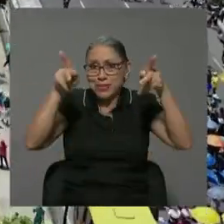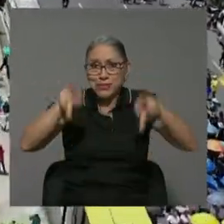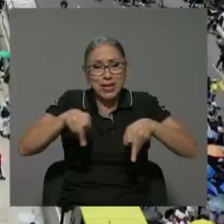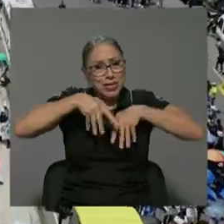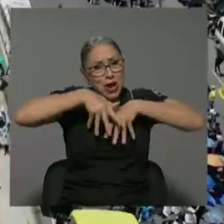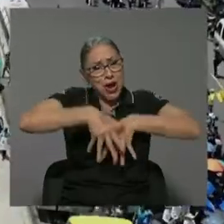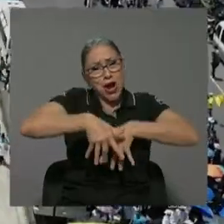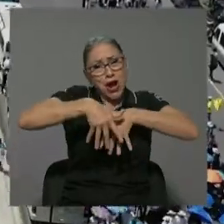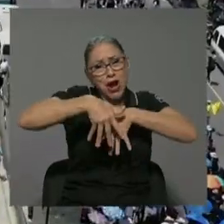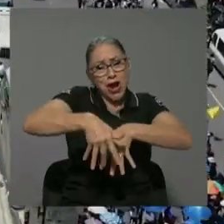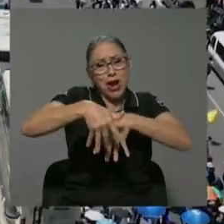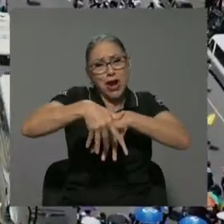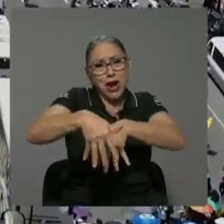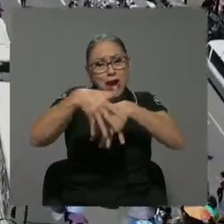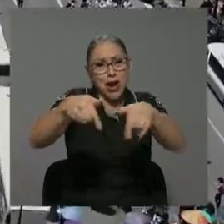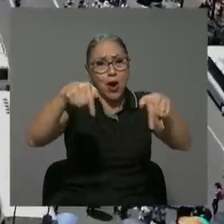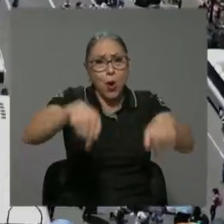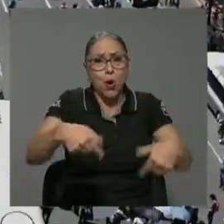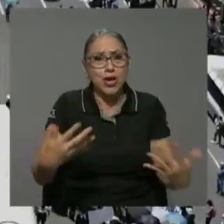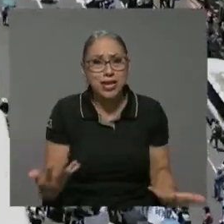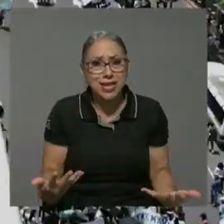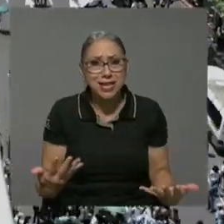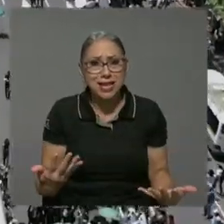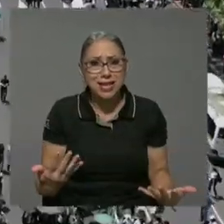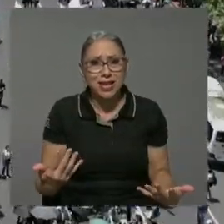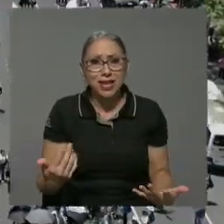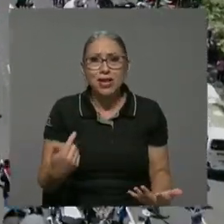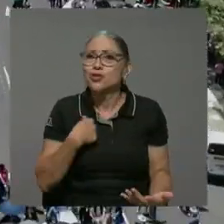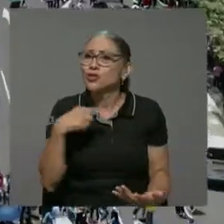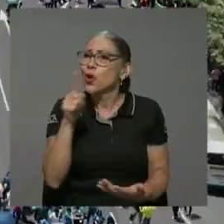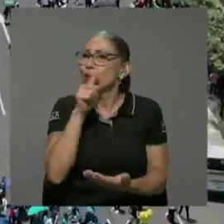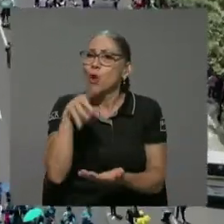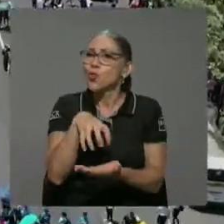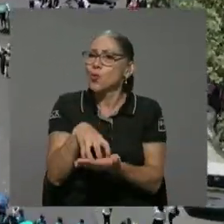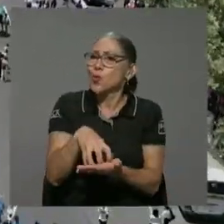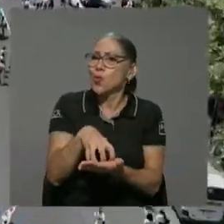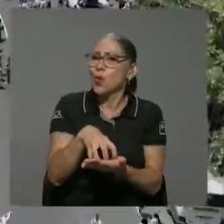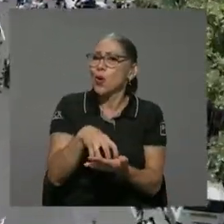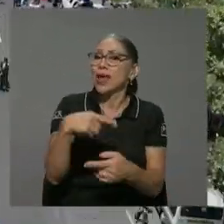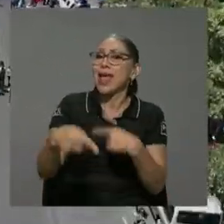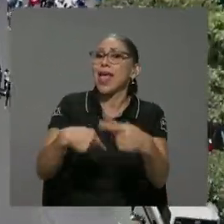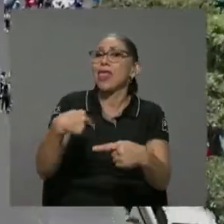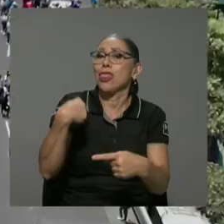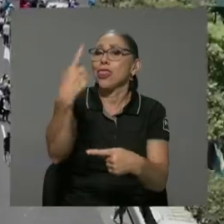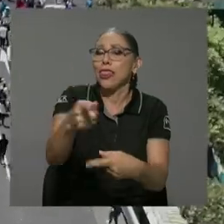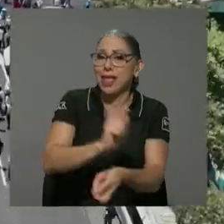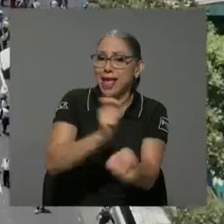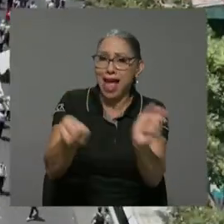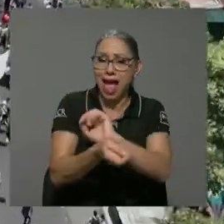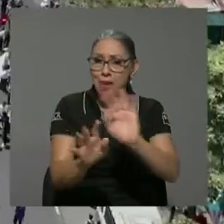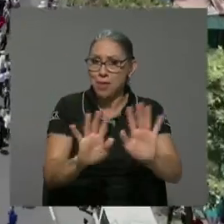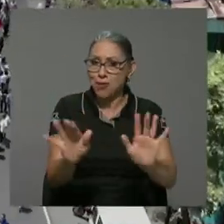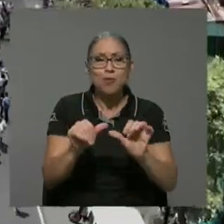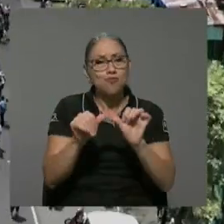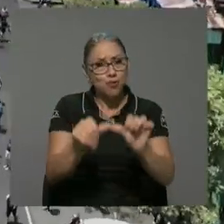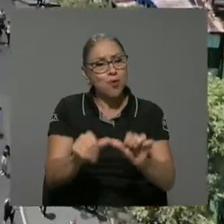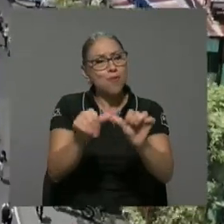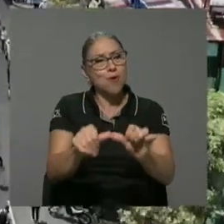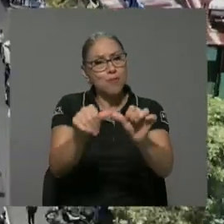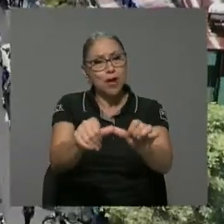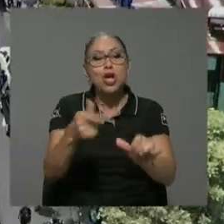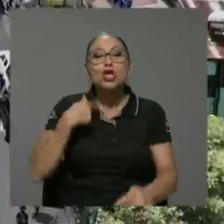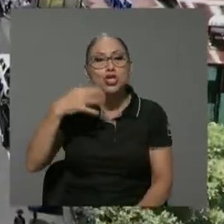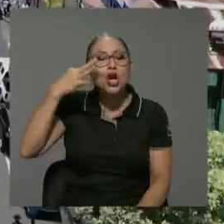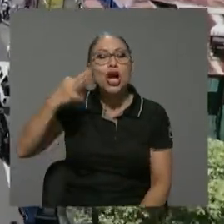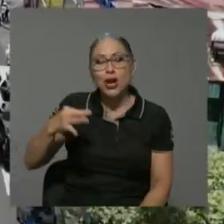hoy, uh-huh. y no dudo, y no veo por lo menos que vaya a cambiar en un futuro cercano. Yo creo